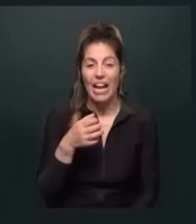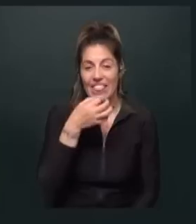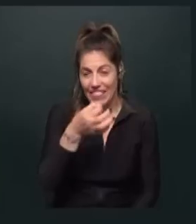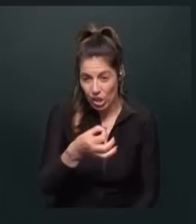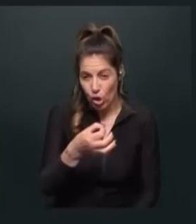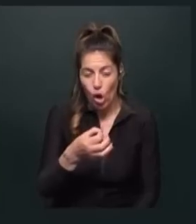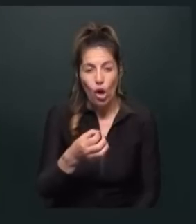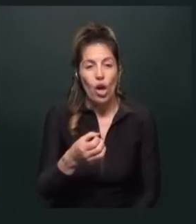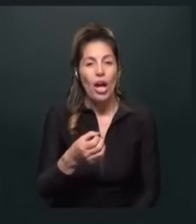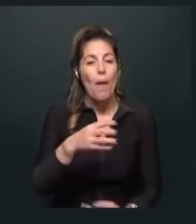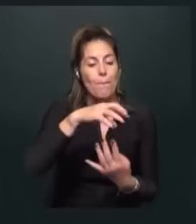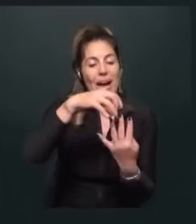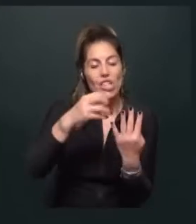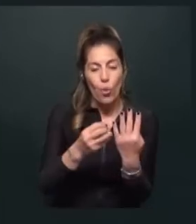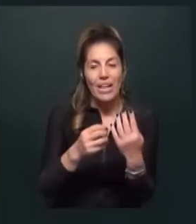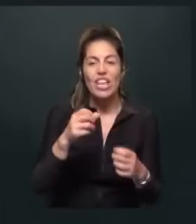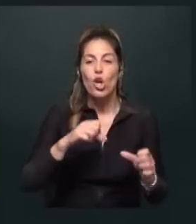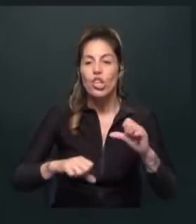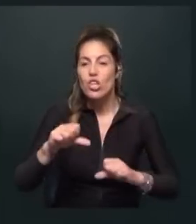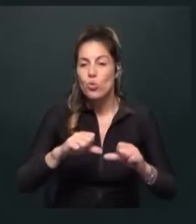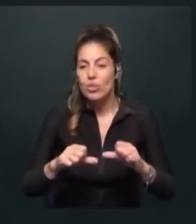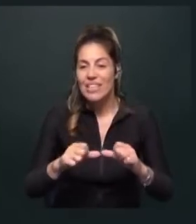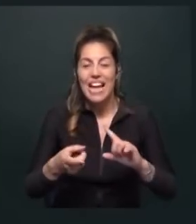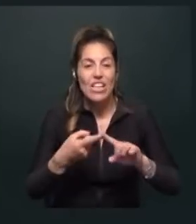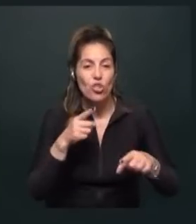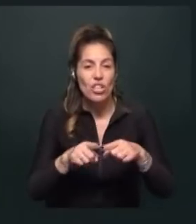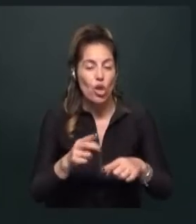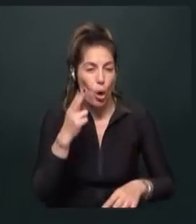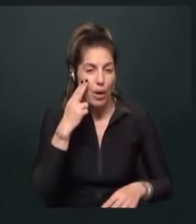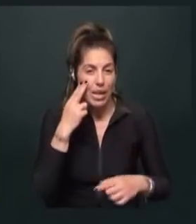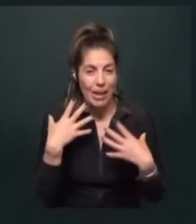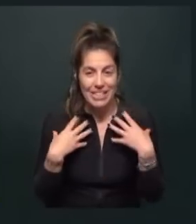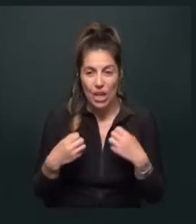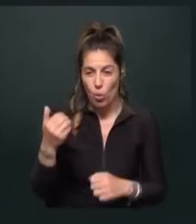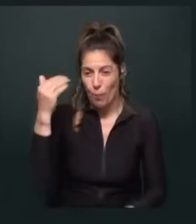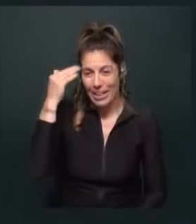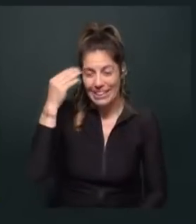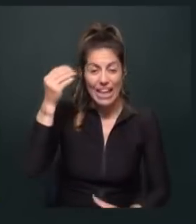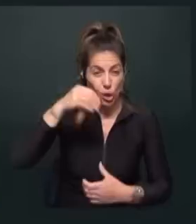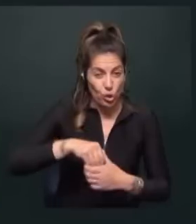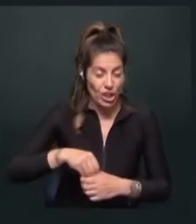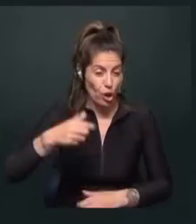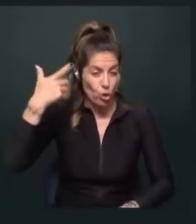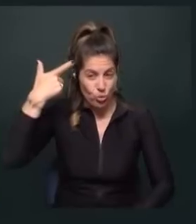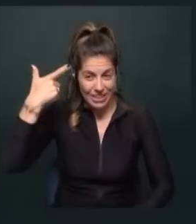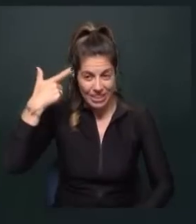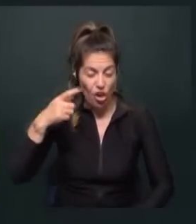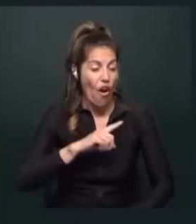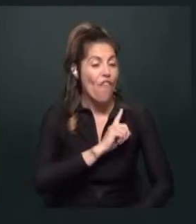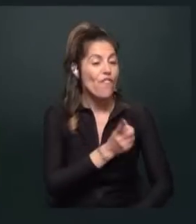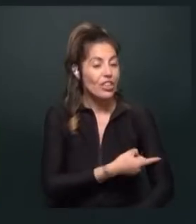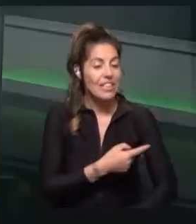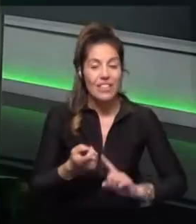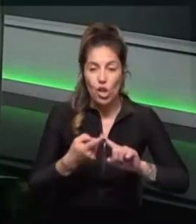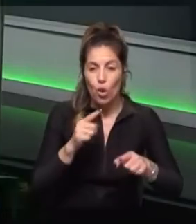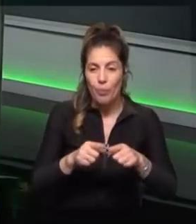dijo el consumo de marihuana y otras sustancias de abuso tienen asociación con problemas de Salud Mental incluyendo suicidio Y decía que fortalecer los vínculos